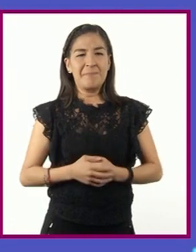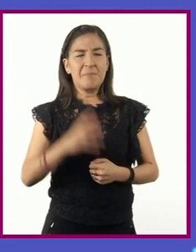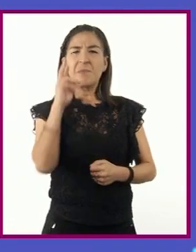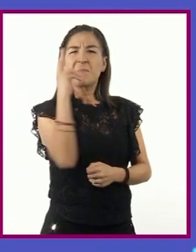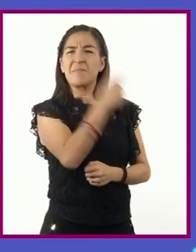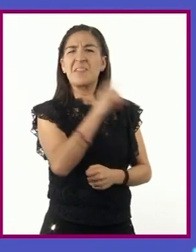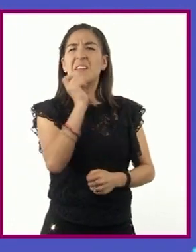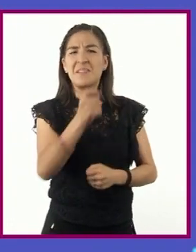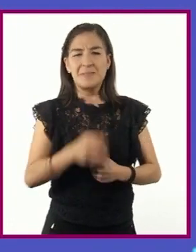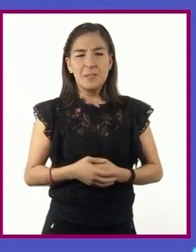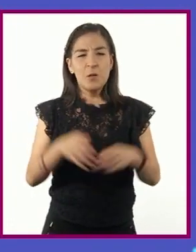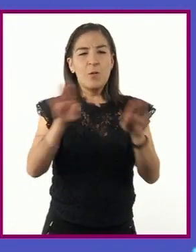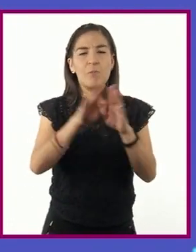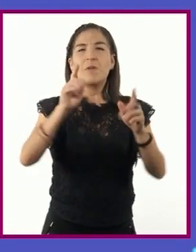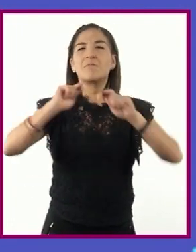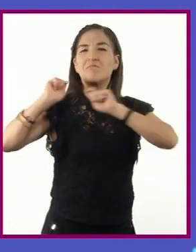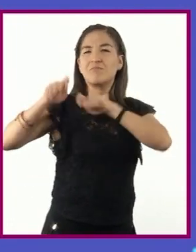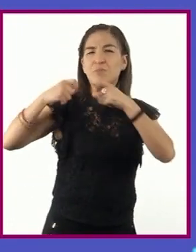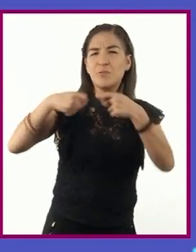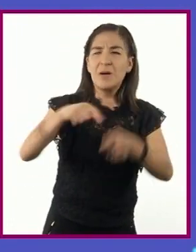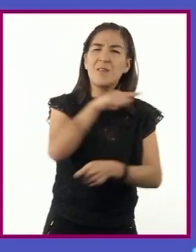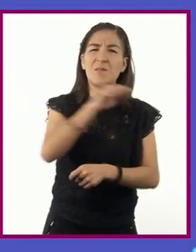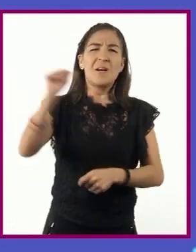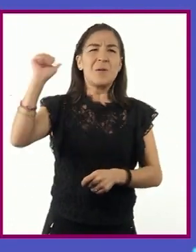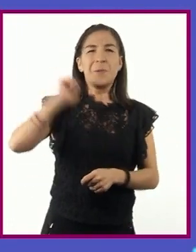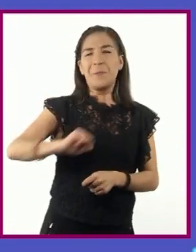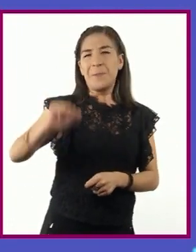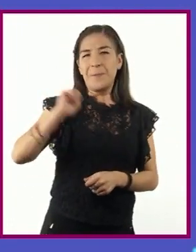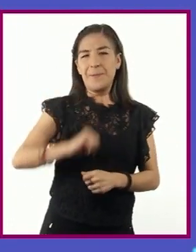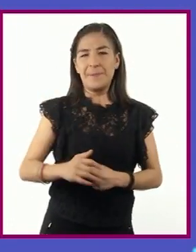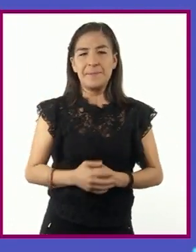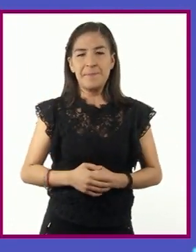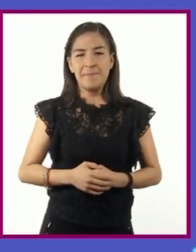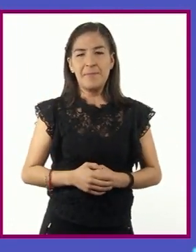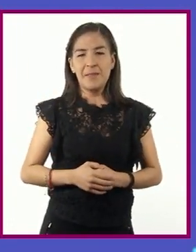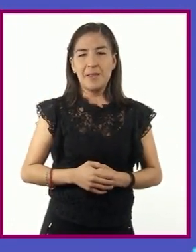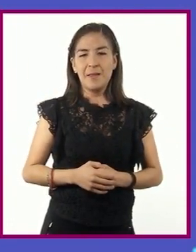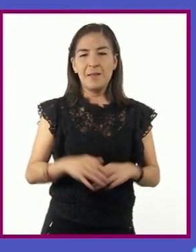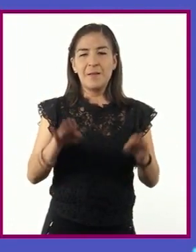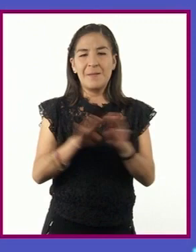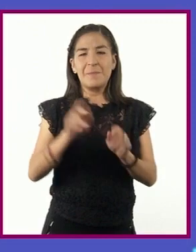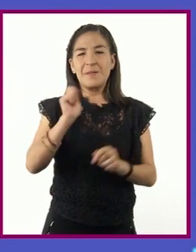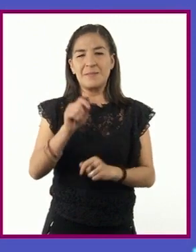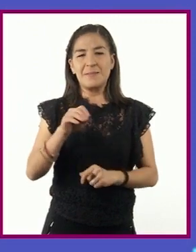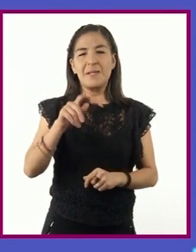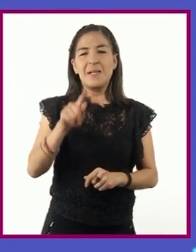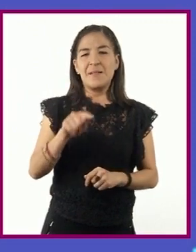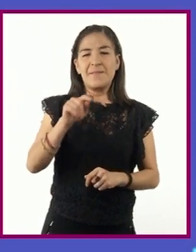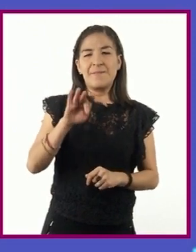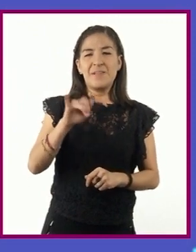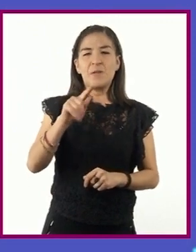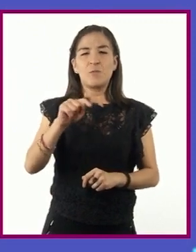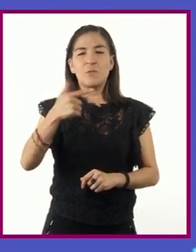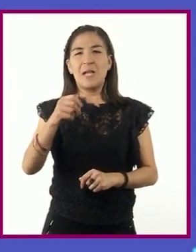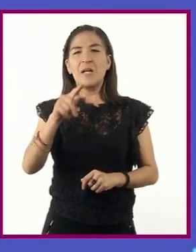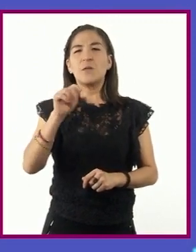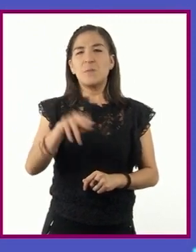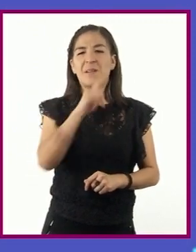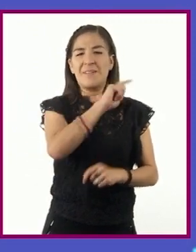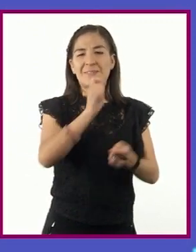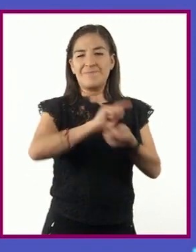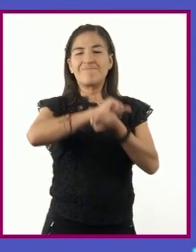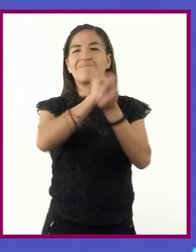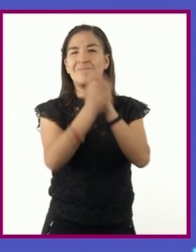poemas se derivan de una tradición muy antigua, los Carmen Figuratum, siglo VII a.C. en el mundo